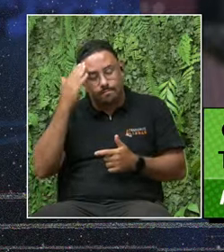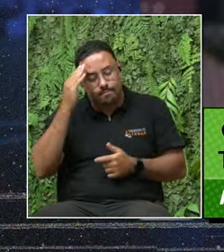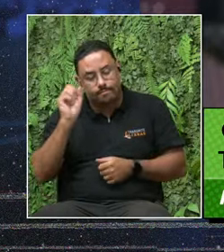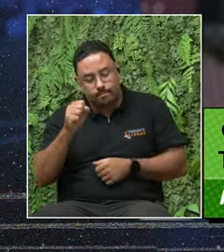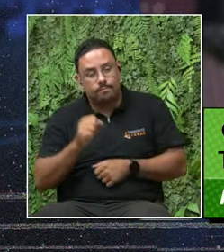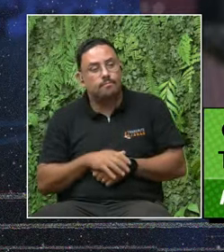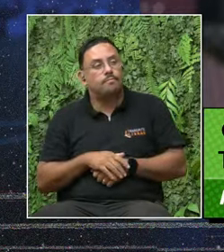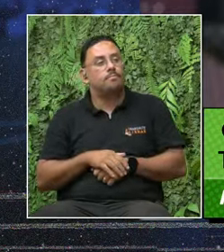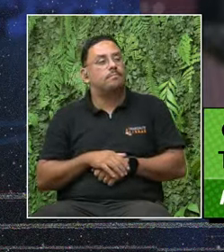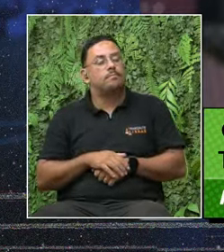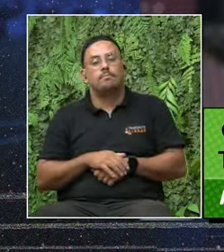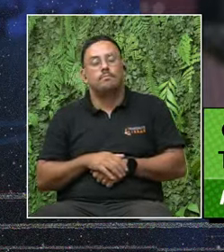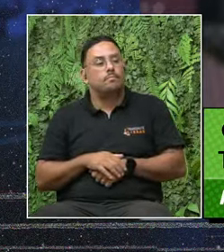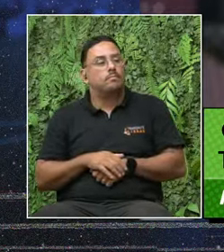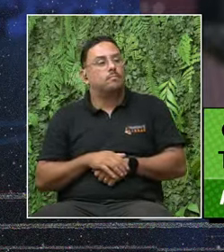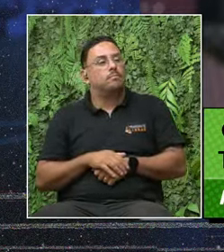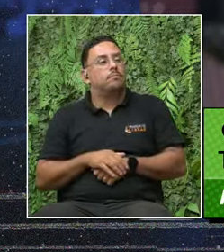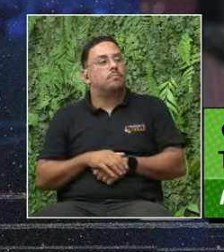del